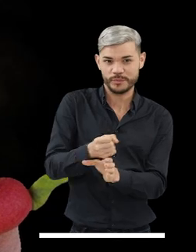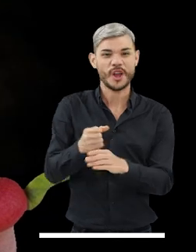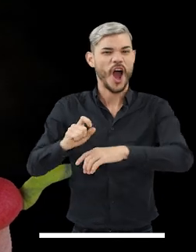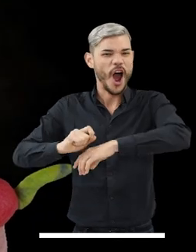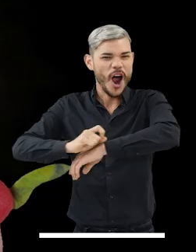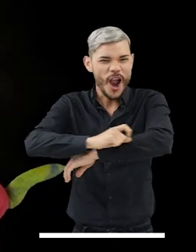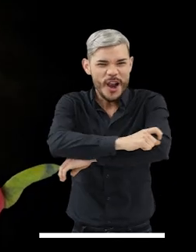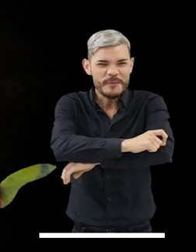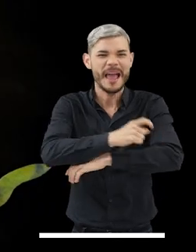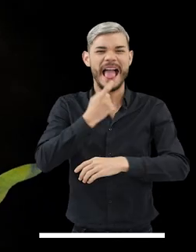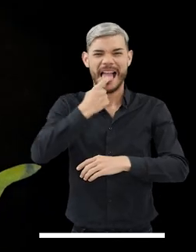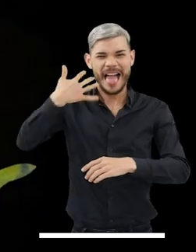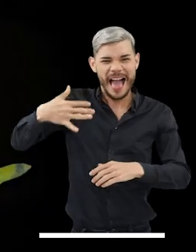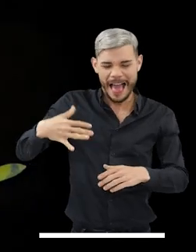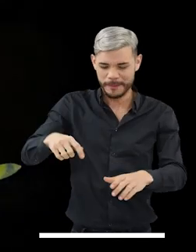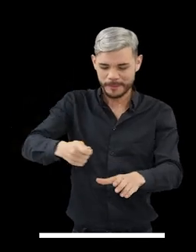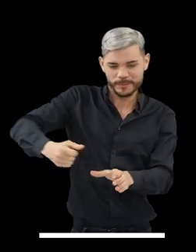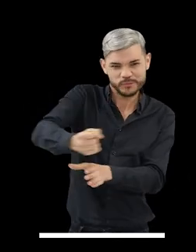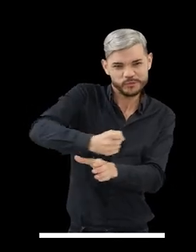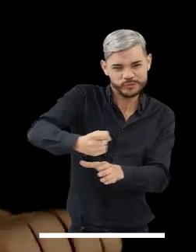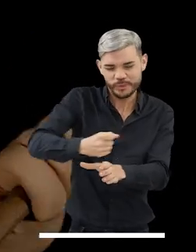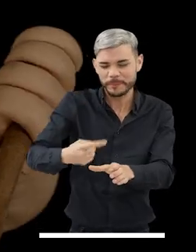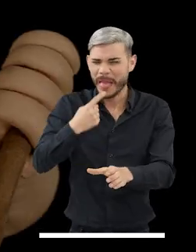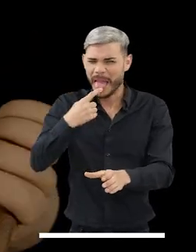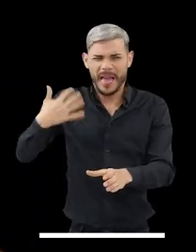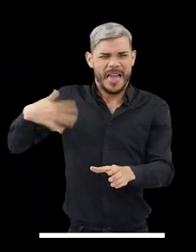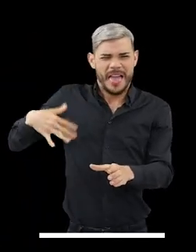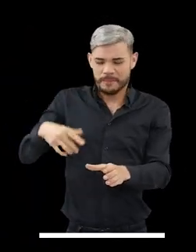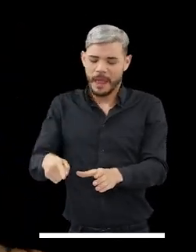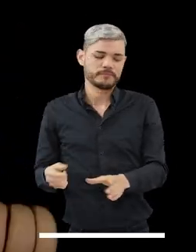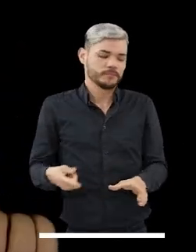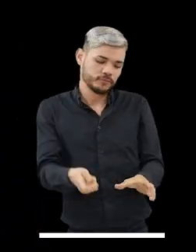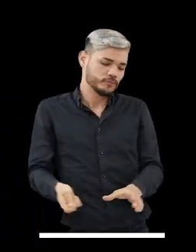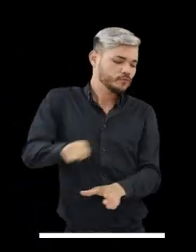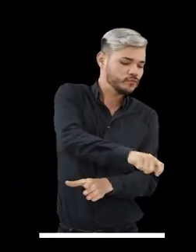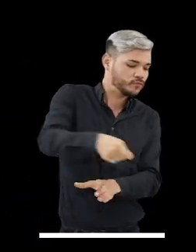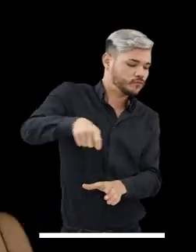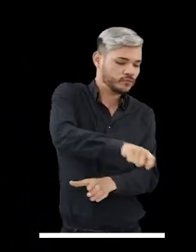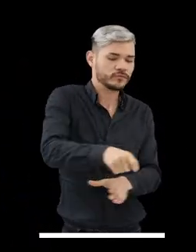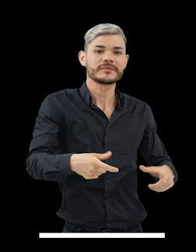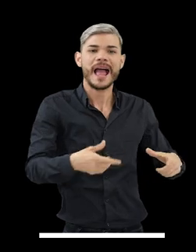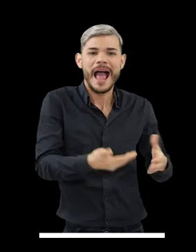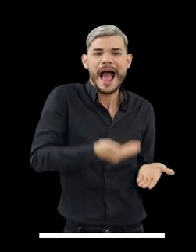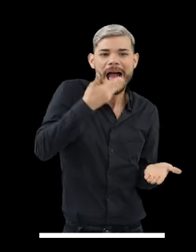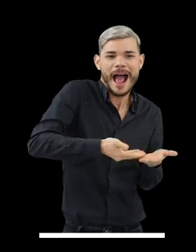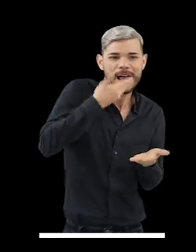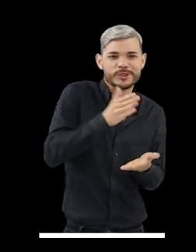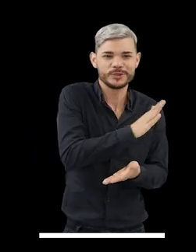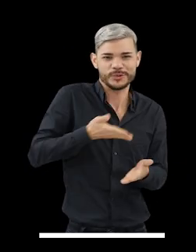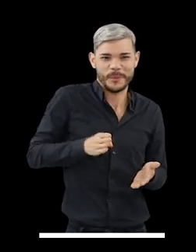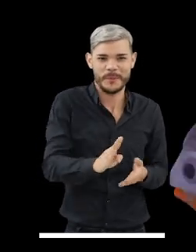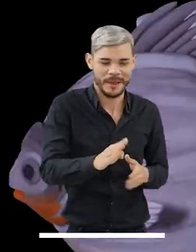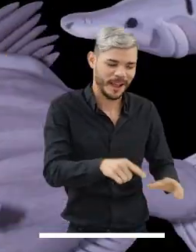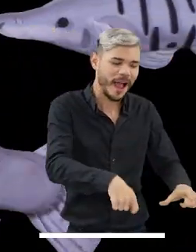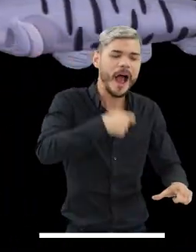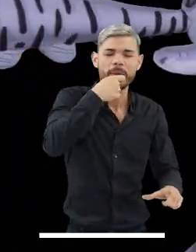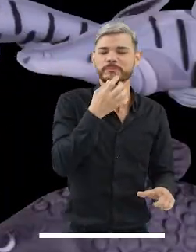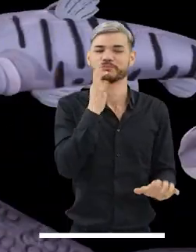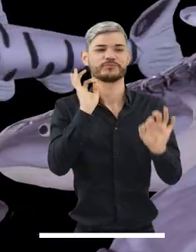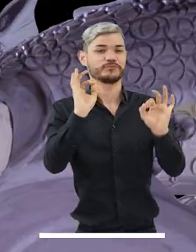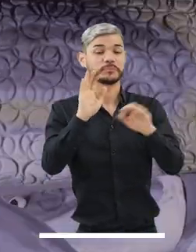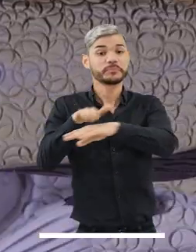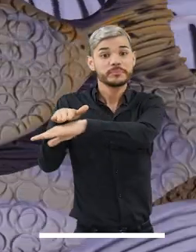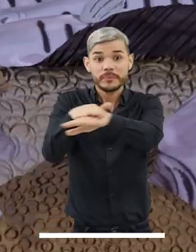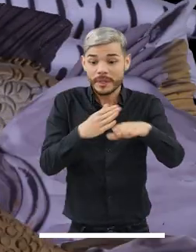hormigas y ají llamado tucupí, que se agrega a los caldos de pescado. Los pescados son una fuente proteica esencial